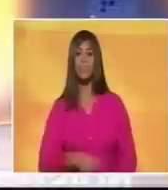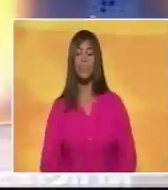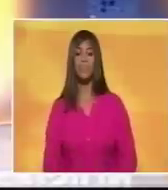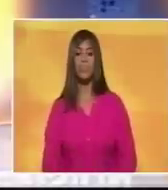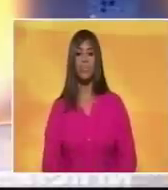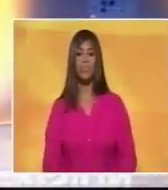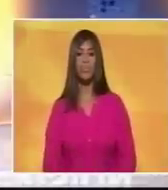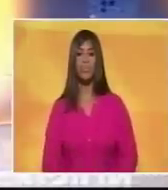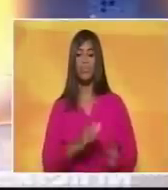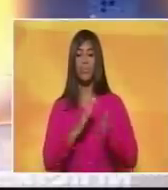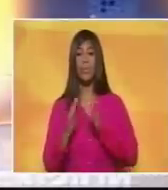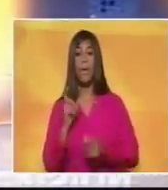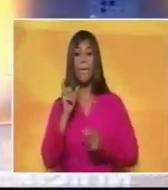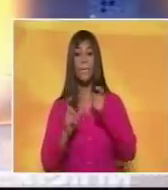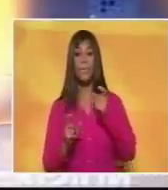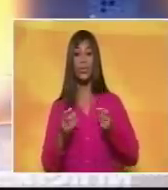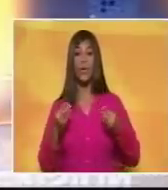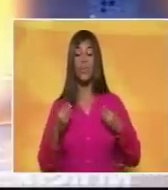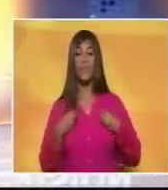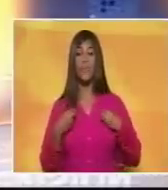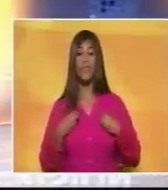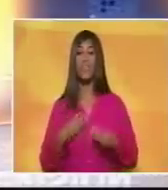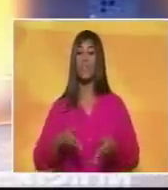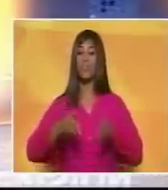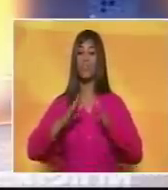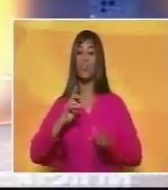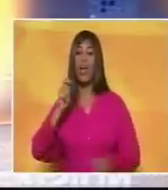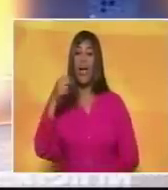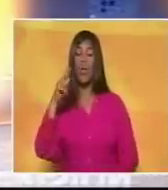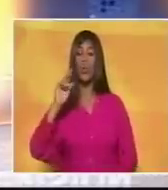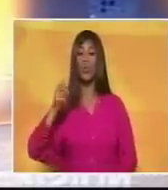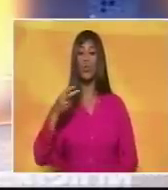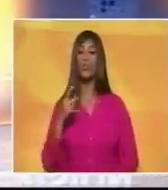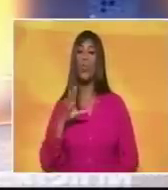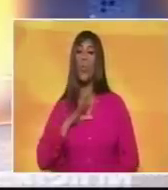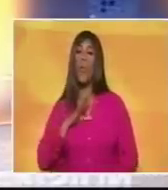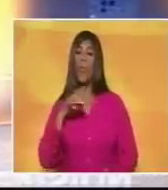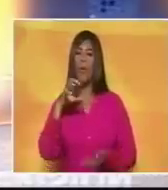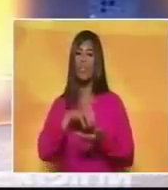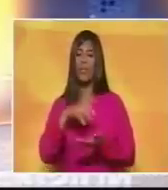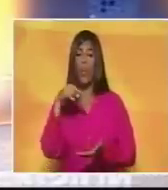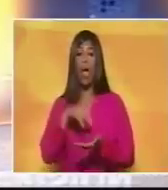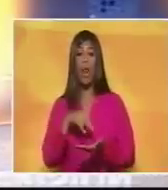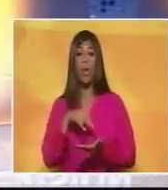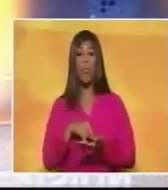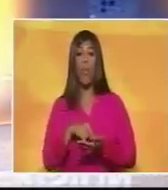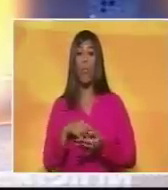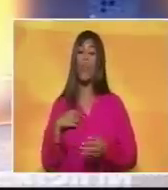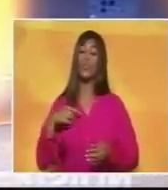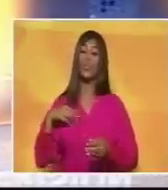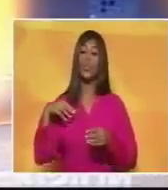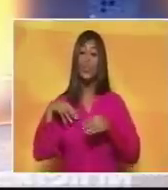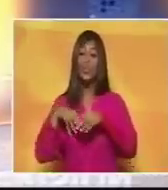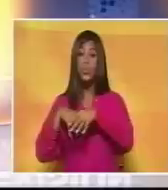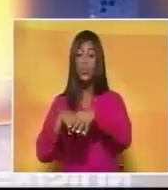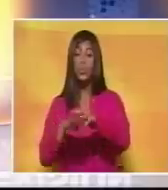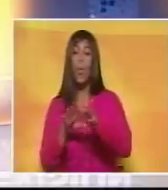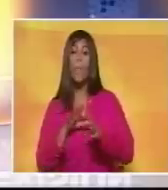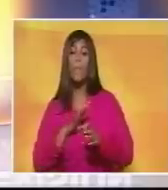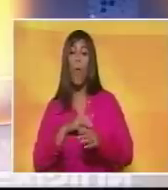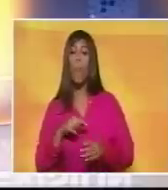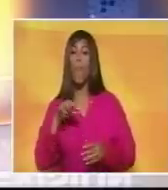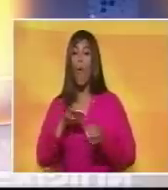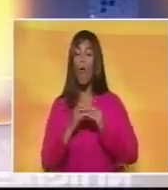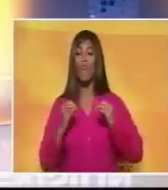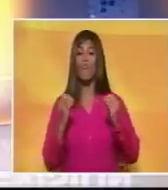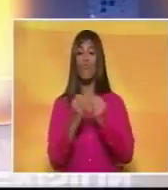Venevisión. Habitantes de la urbanización Augusto Malavé Villalba en Guacara, estado Carabobo, se concentraron en las puertas de la oficina central de CanTV